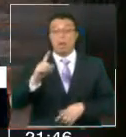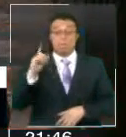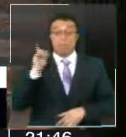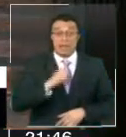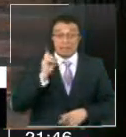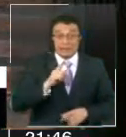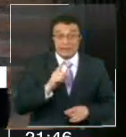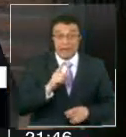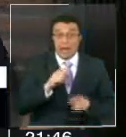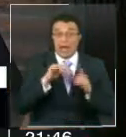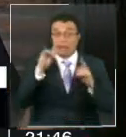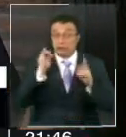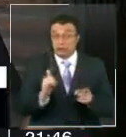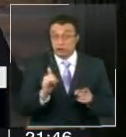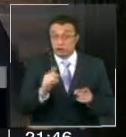mentido